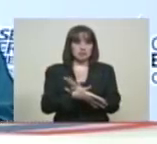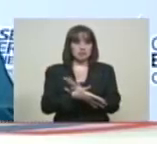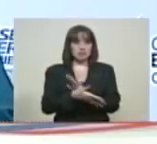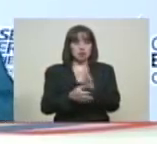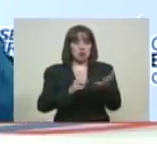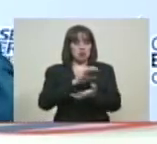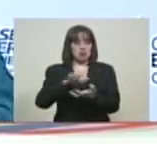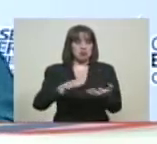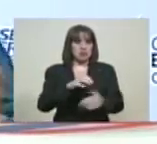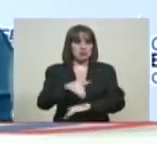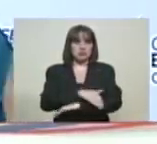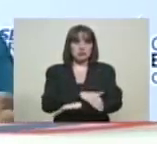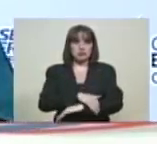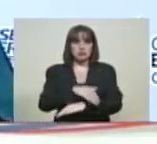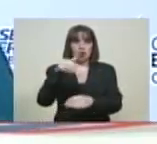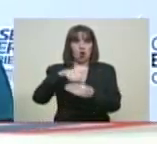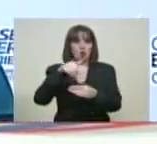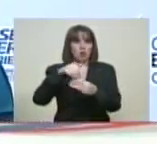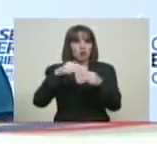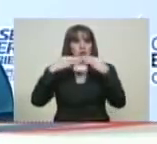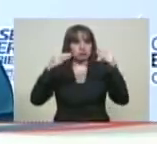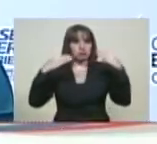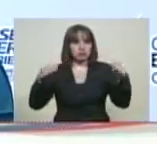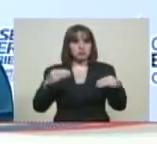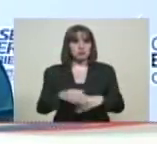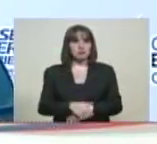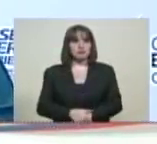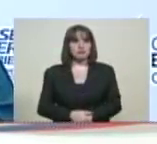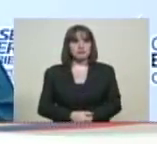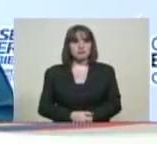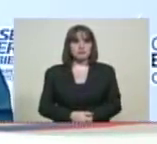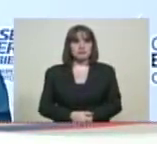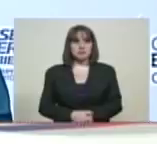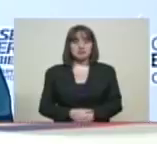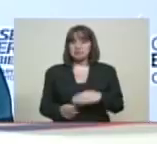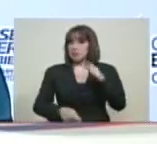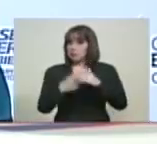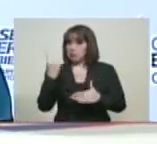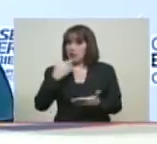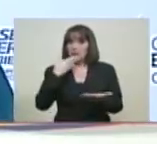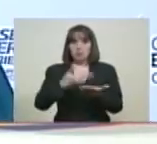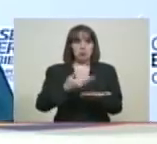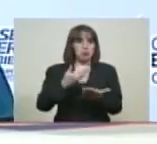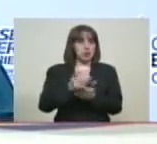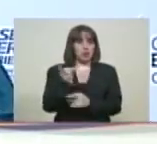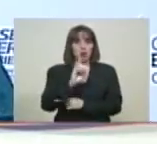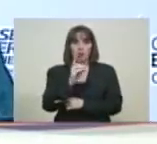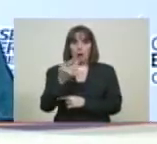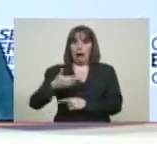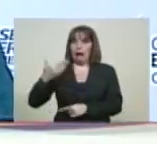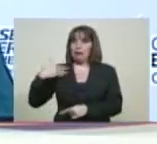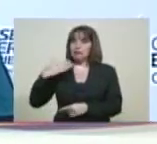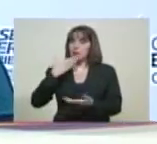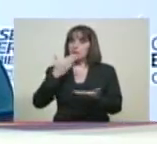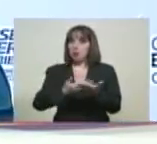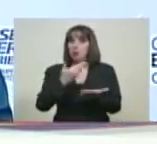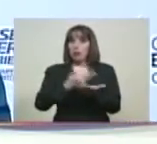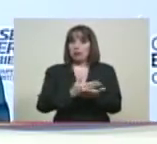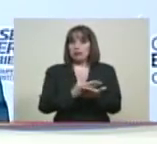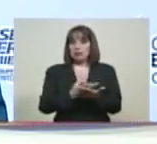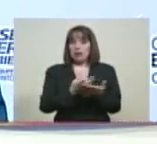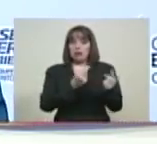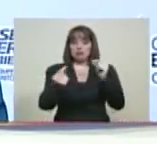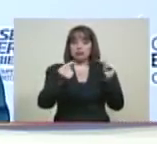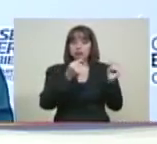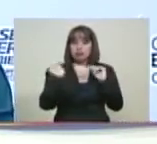y del voto popular no es la primera vez que lo planteo mil veces he buscado